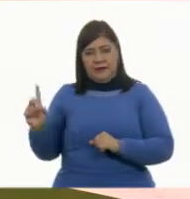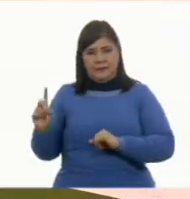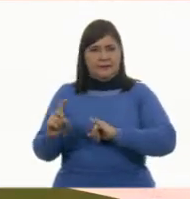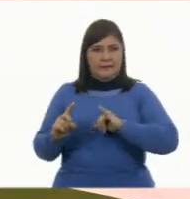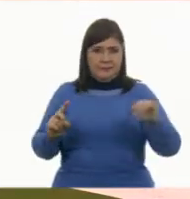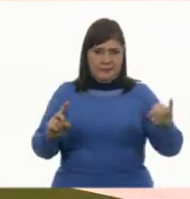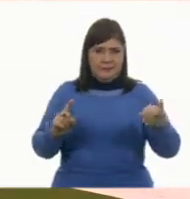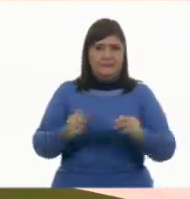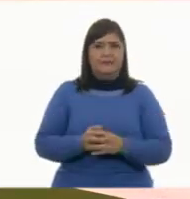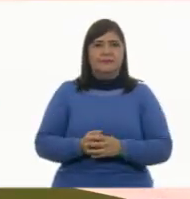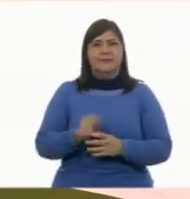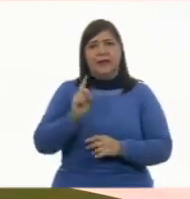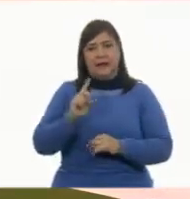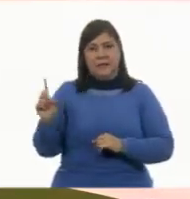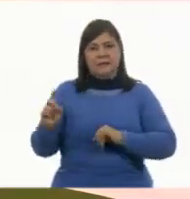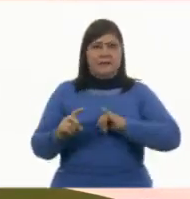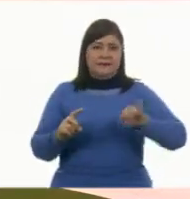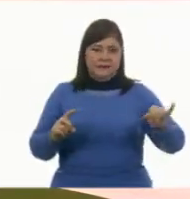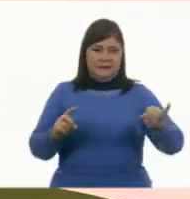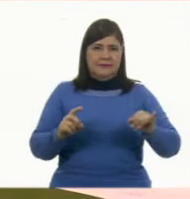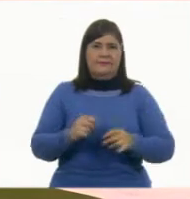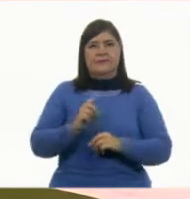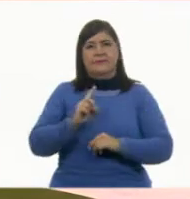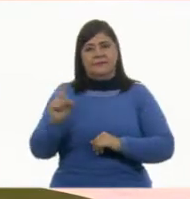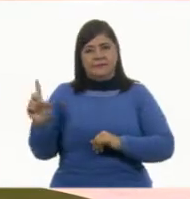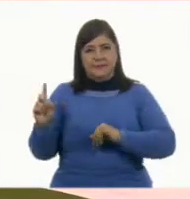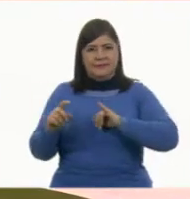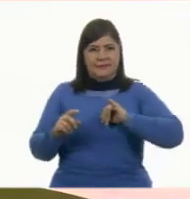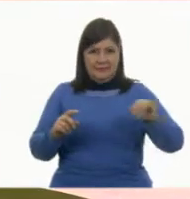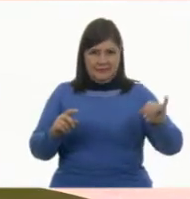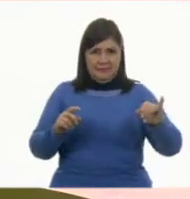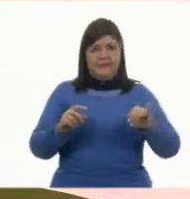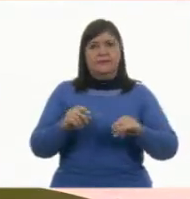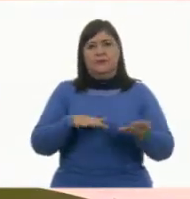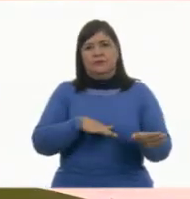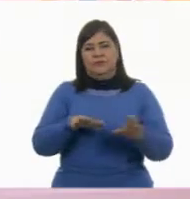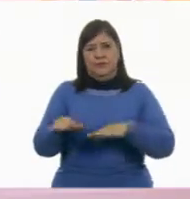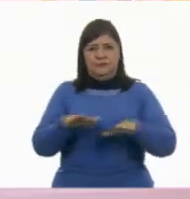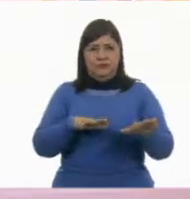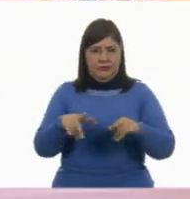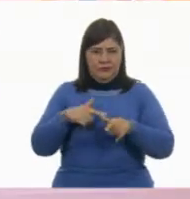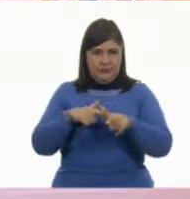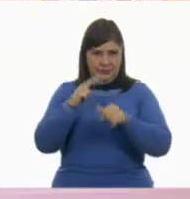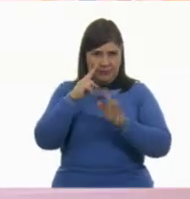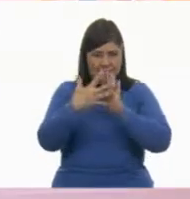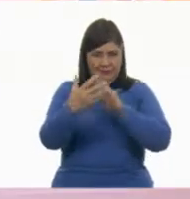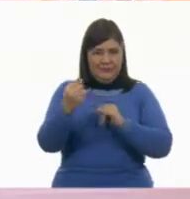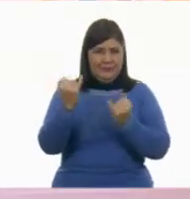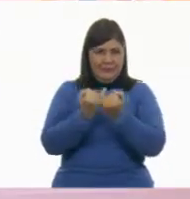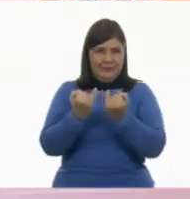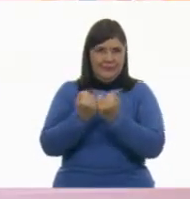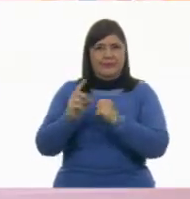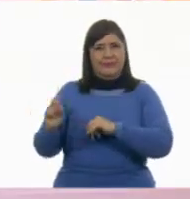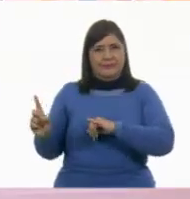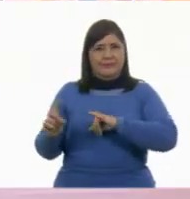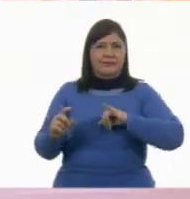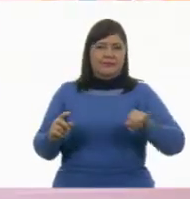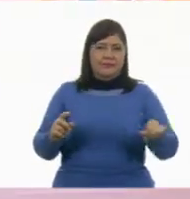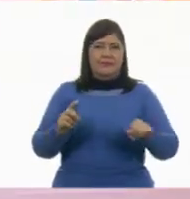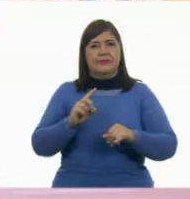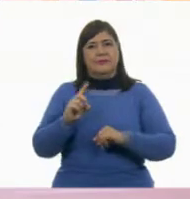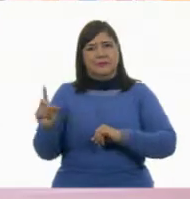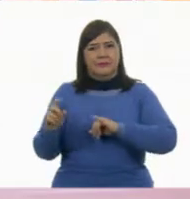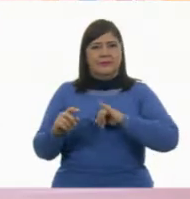derecha, izquierda, derecha, izquierda, derecha, izquierda, derecha, izquierda, derecha, izquierda,